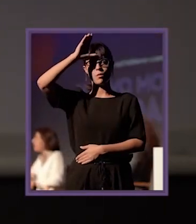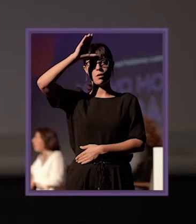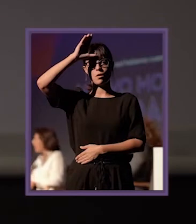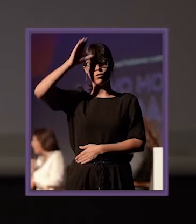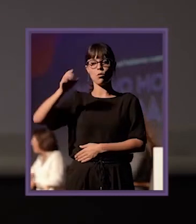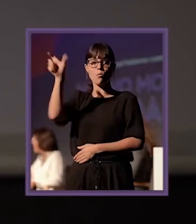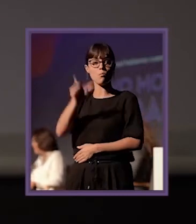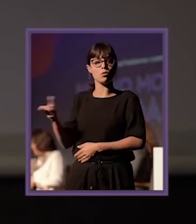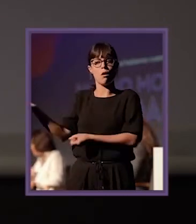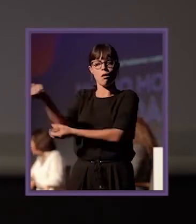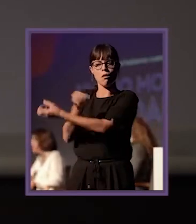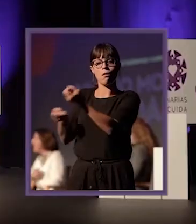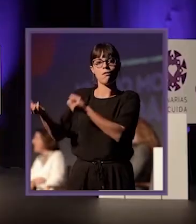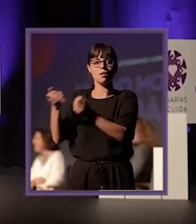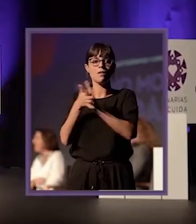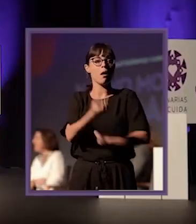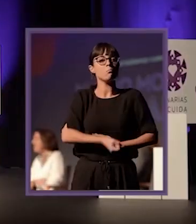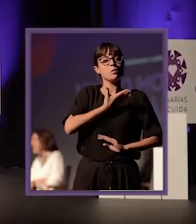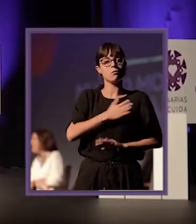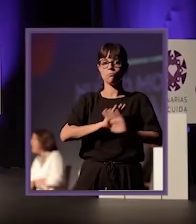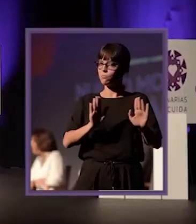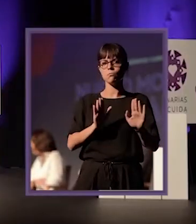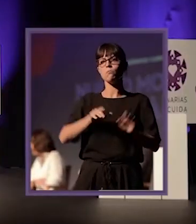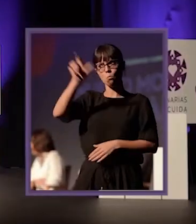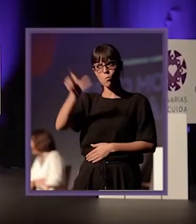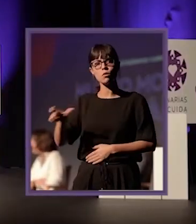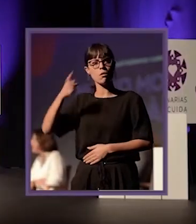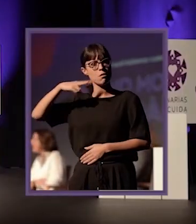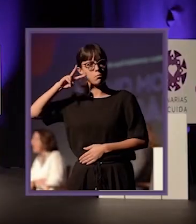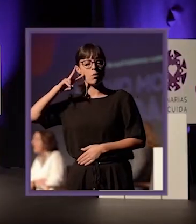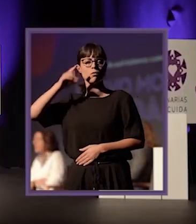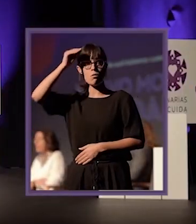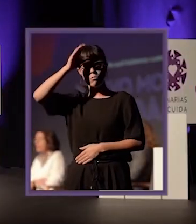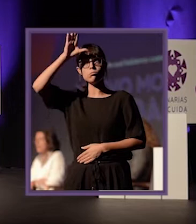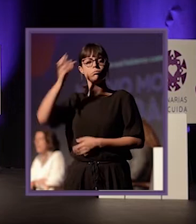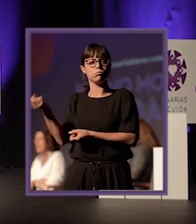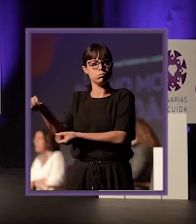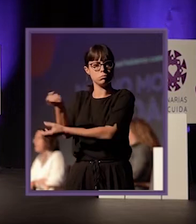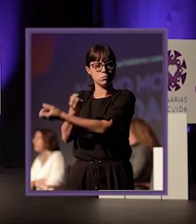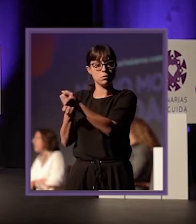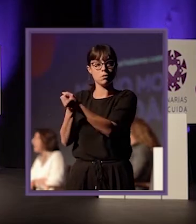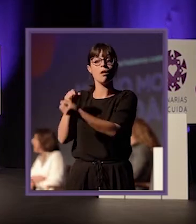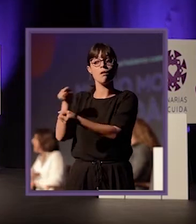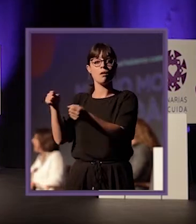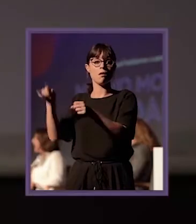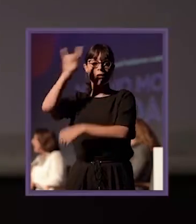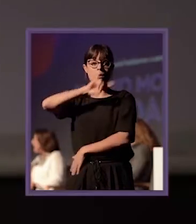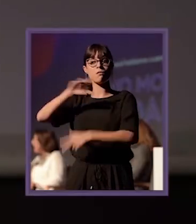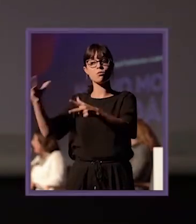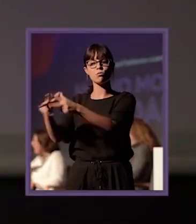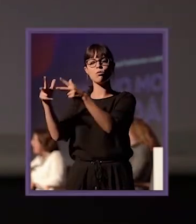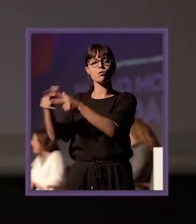experiencia, no solo corazón y pasión, sino conocimiento y expertías que hay en nuestra sociedad canaria para sumarle